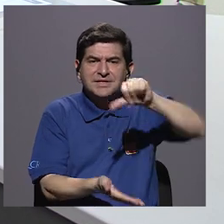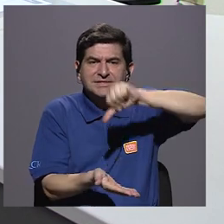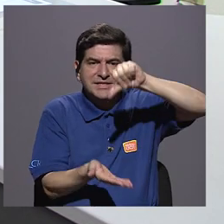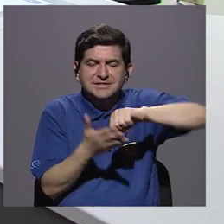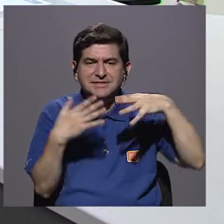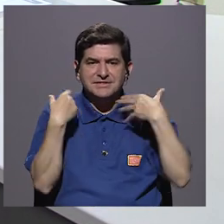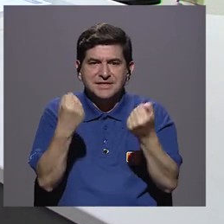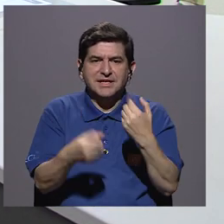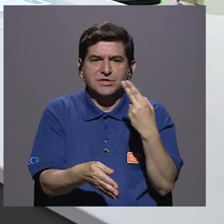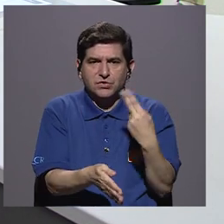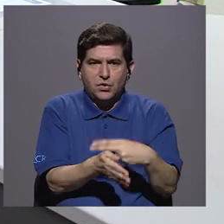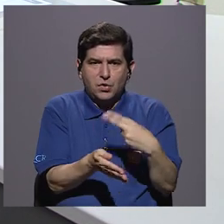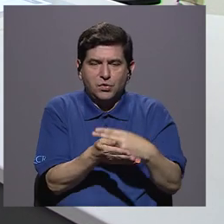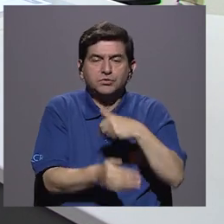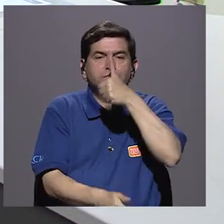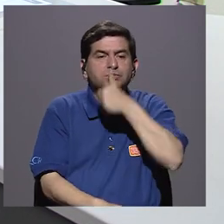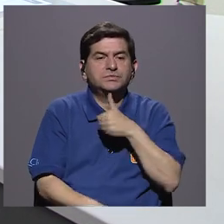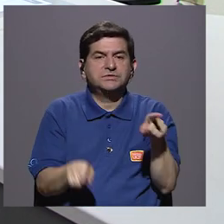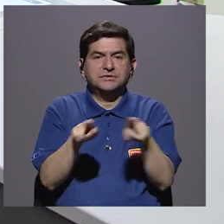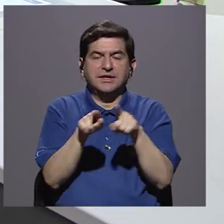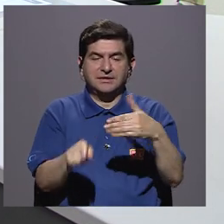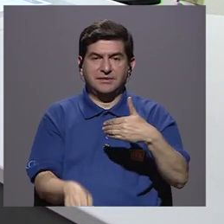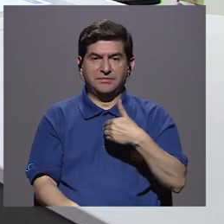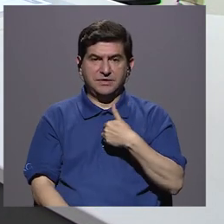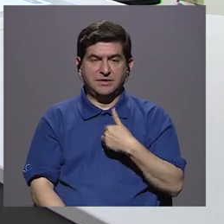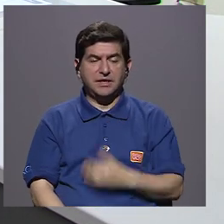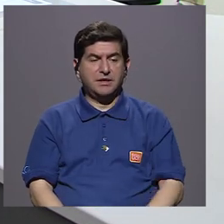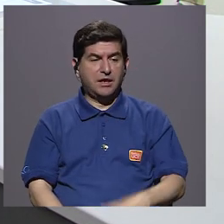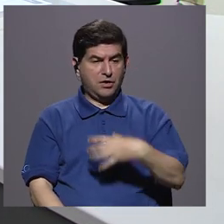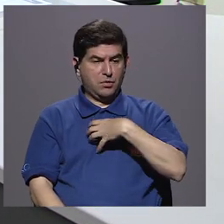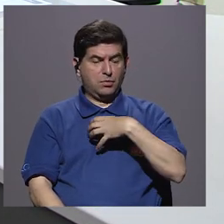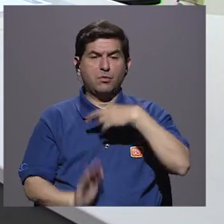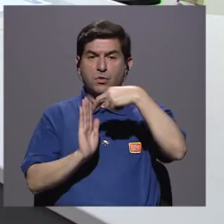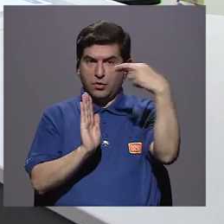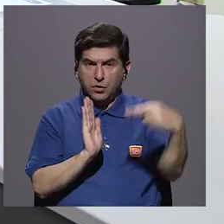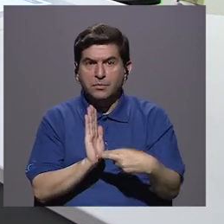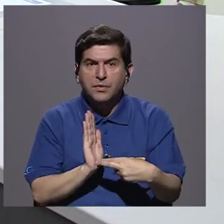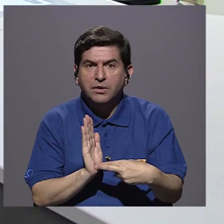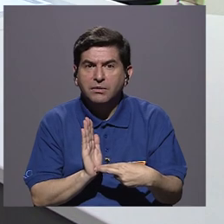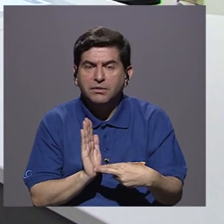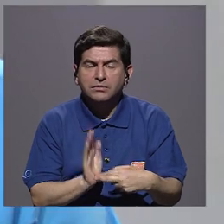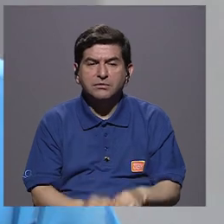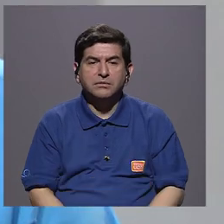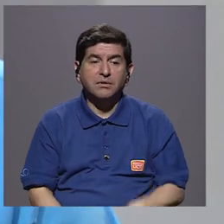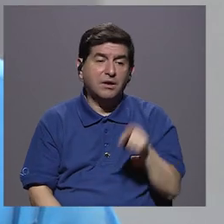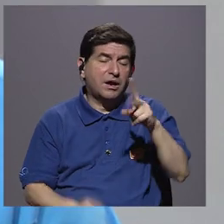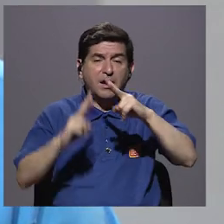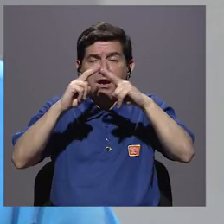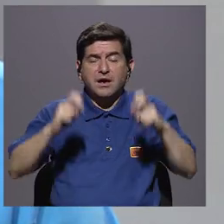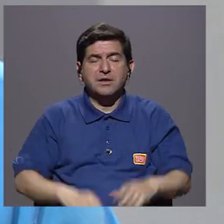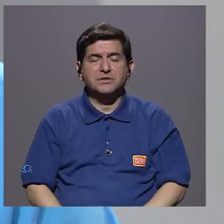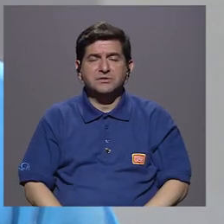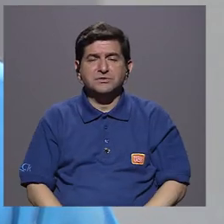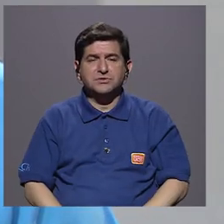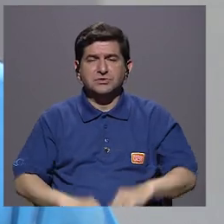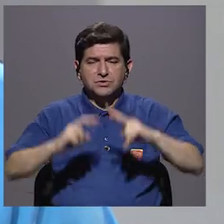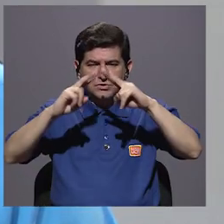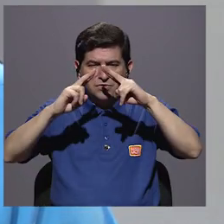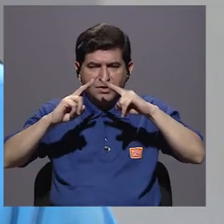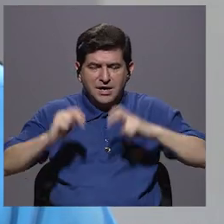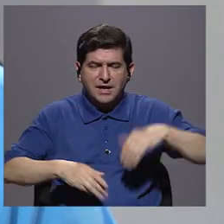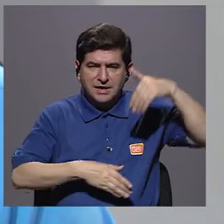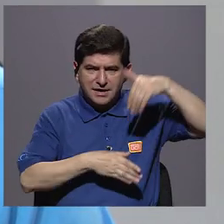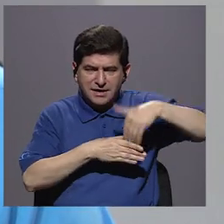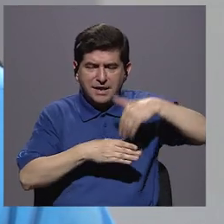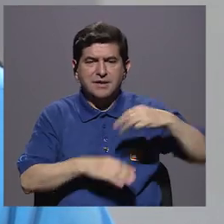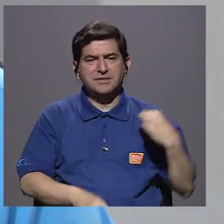centros de salud, los hospitales a nivel privado también tendrán su propio reglamento. Eso lo revisa la Auditoría General del Ministerio de